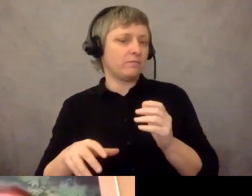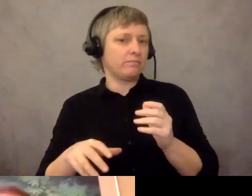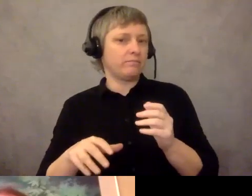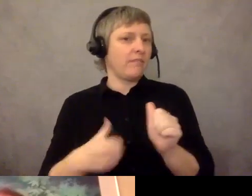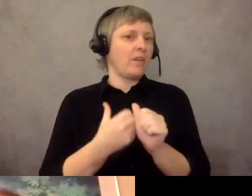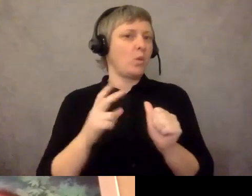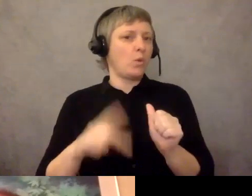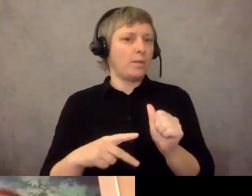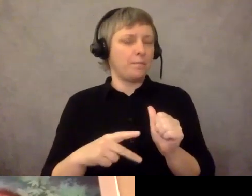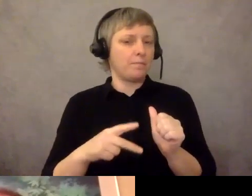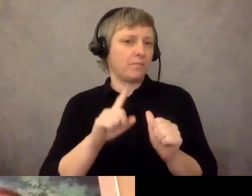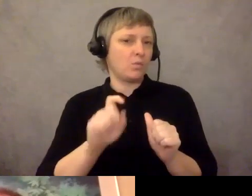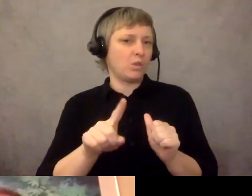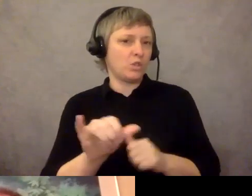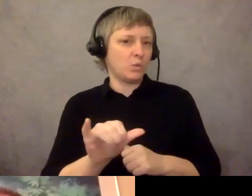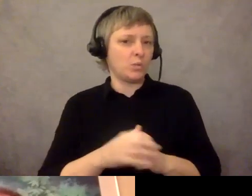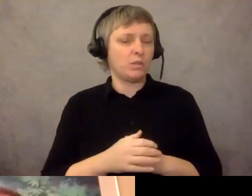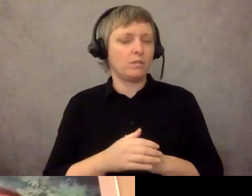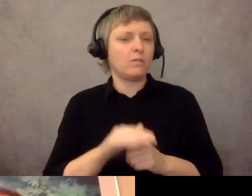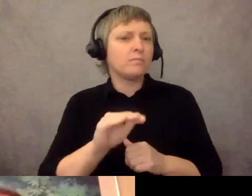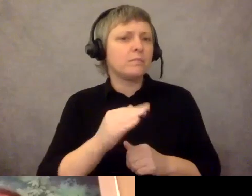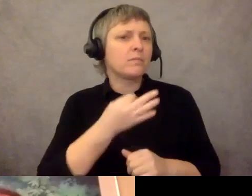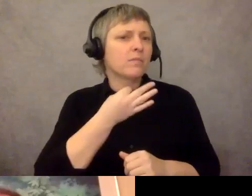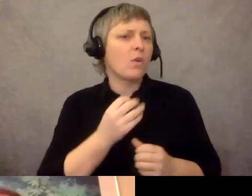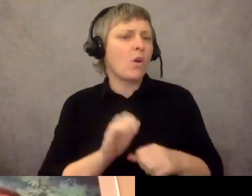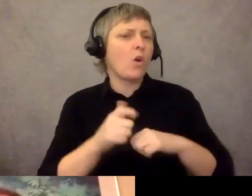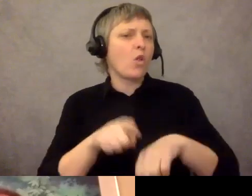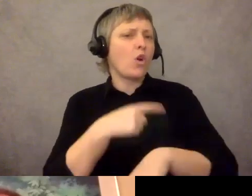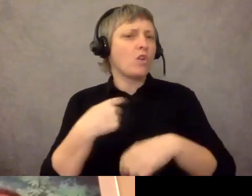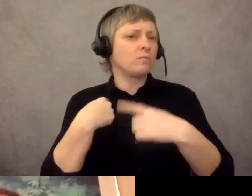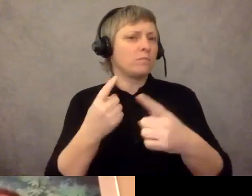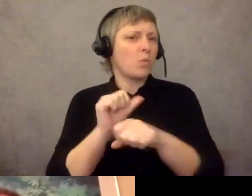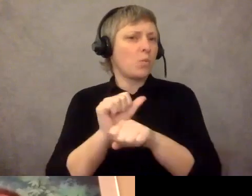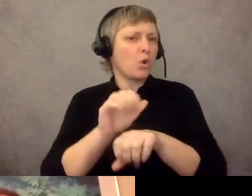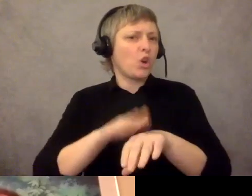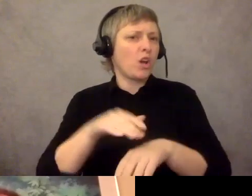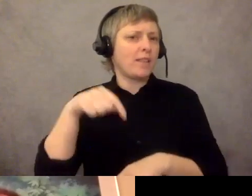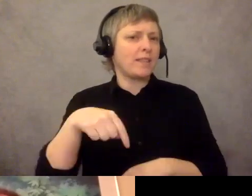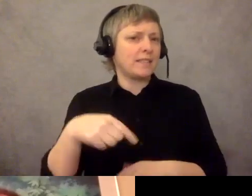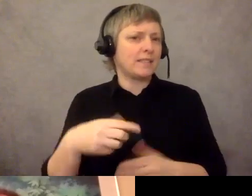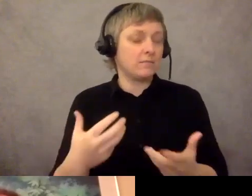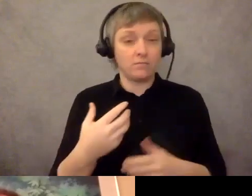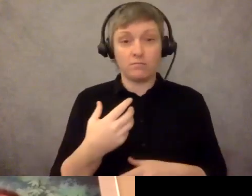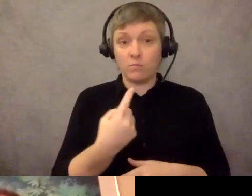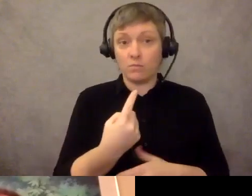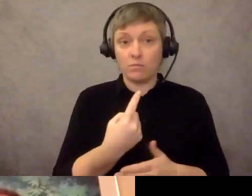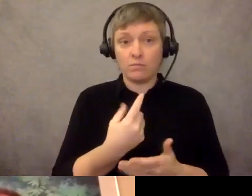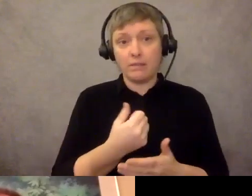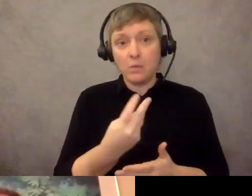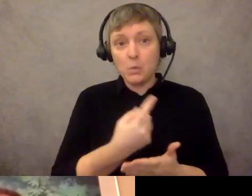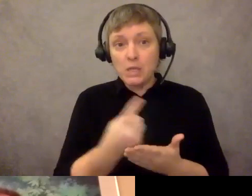ha estado meses? Si me puede dar un poquito de idea sobre